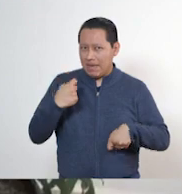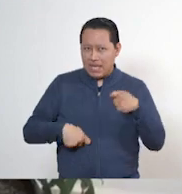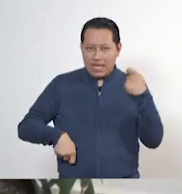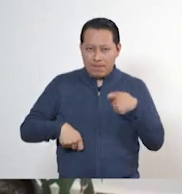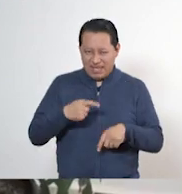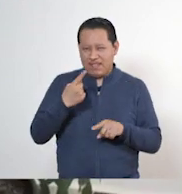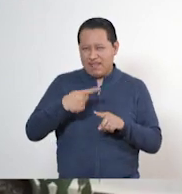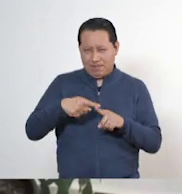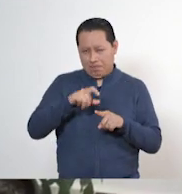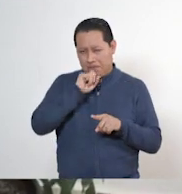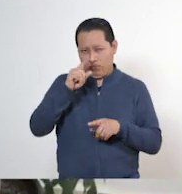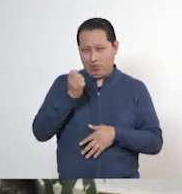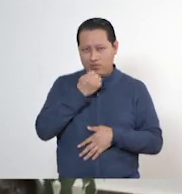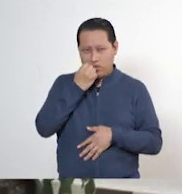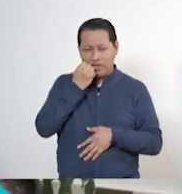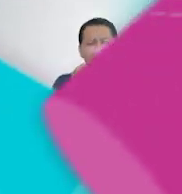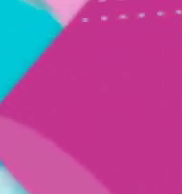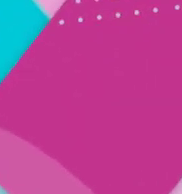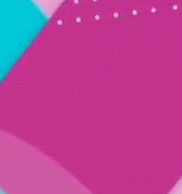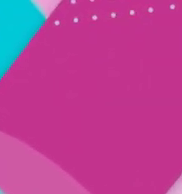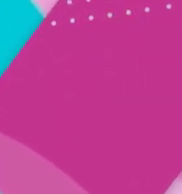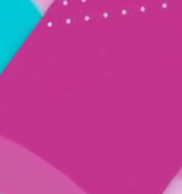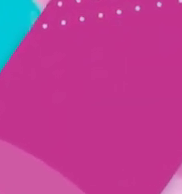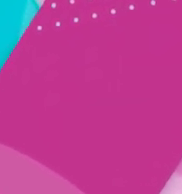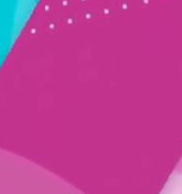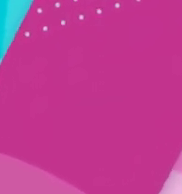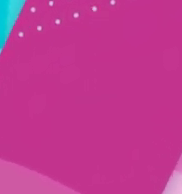estábamos decidiendo quién iba a ser el sargento.